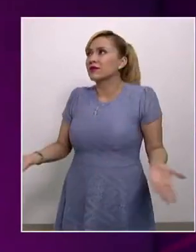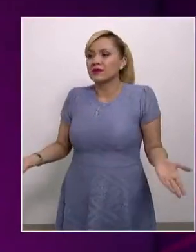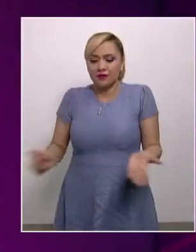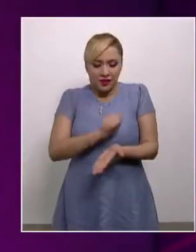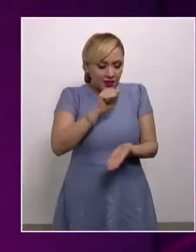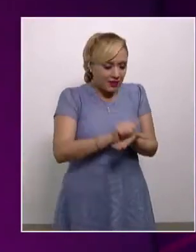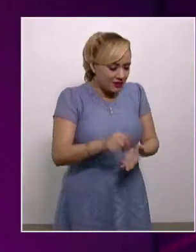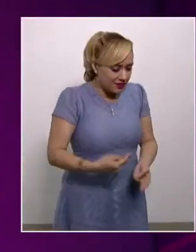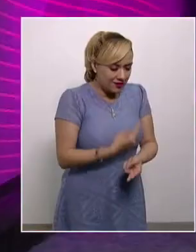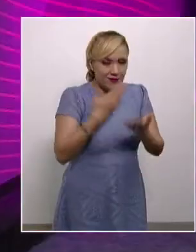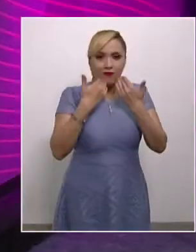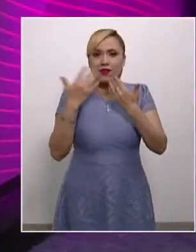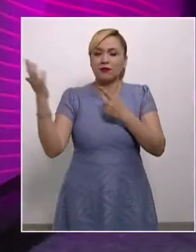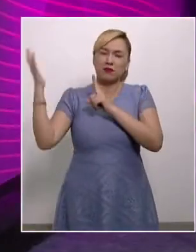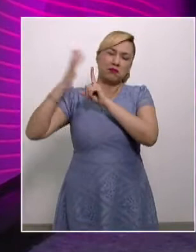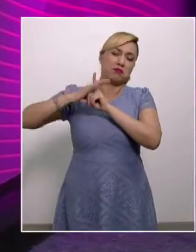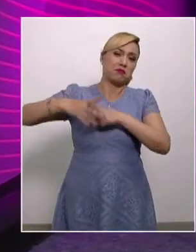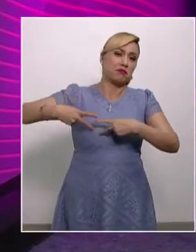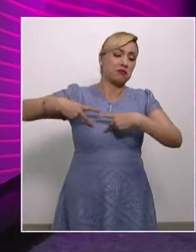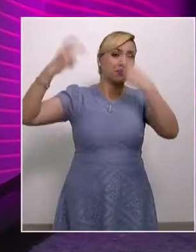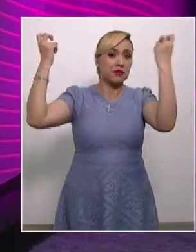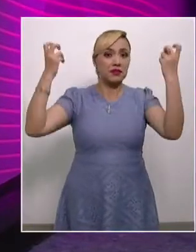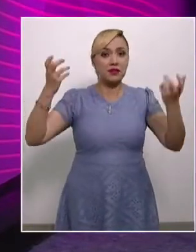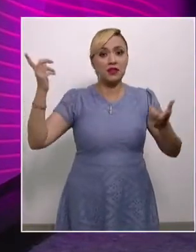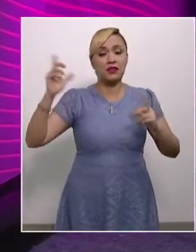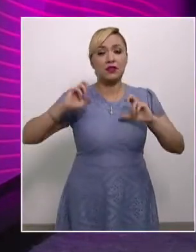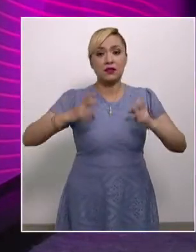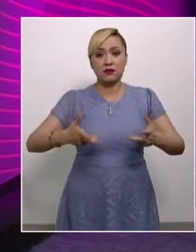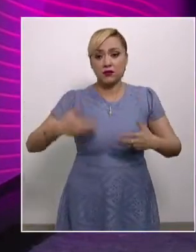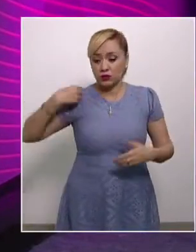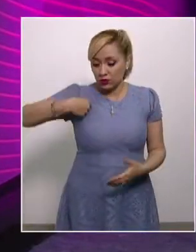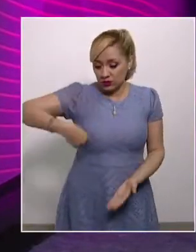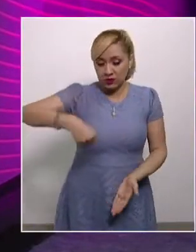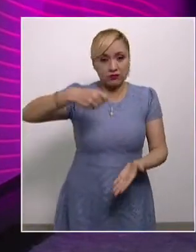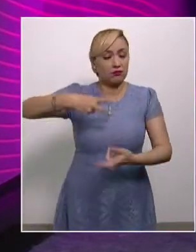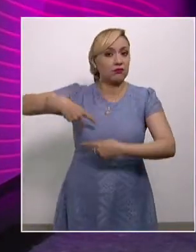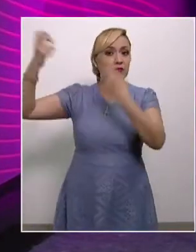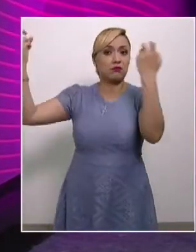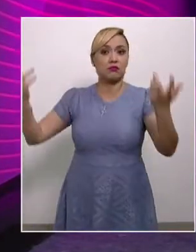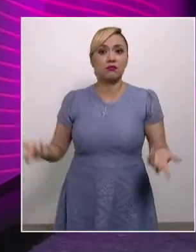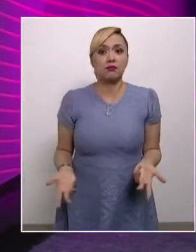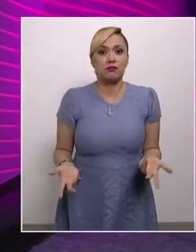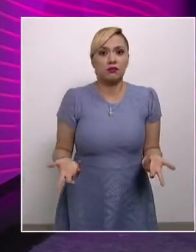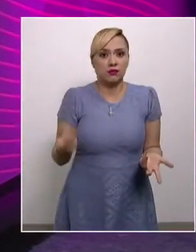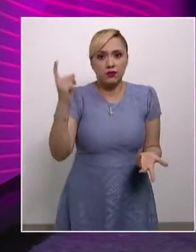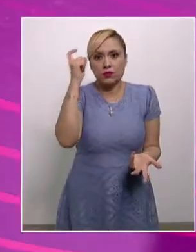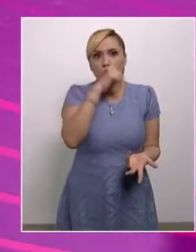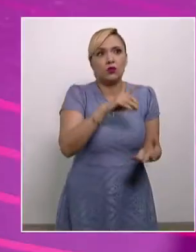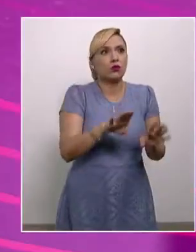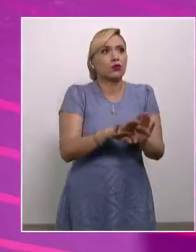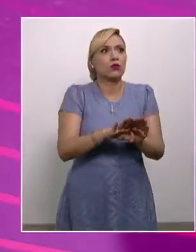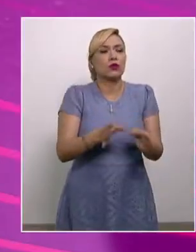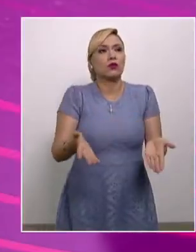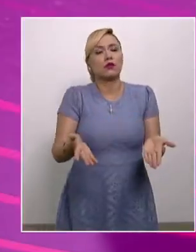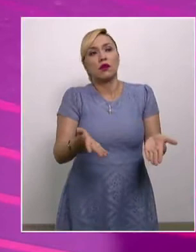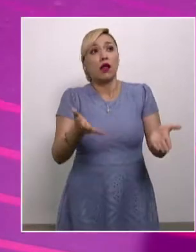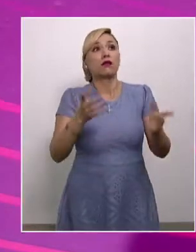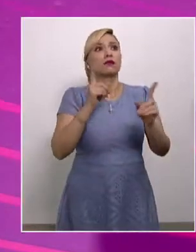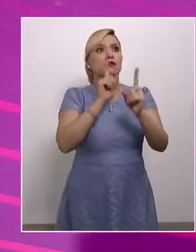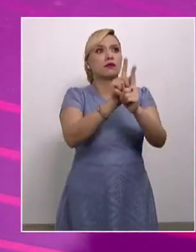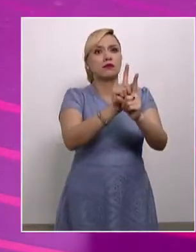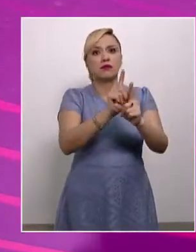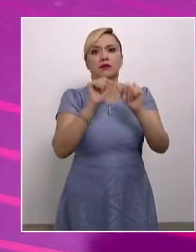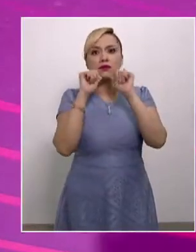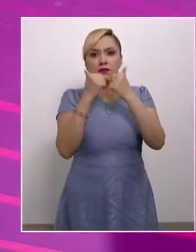acta de nacimiento, que si te asaltaron en Tapachula y te robaron la mochila con todos tus documentos, es totalmente difícil, a menos de que encuentres organizaciones que te